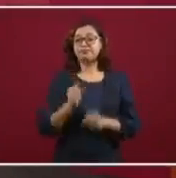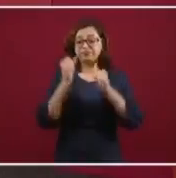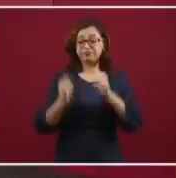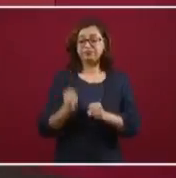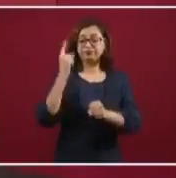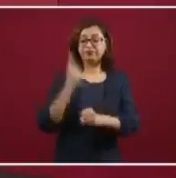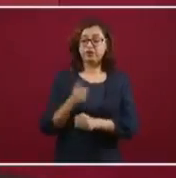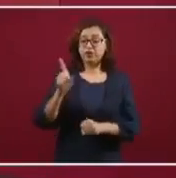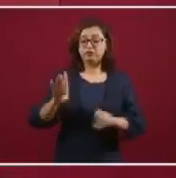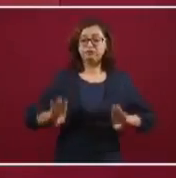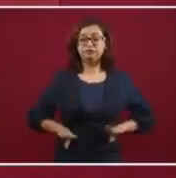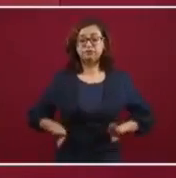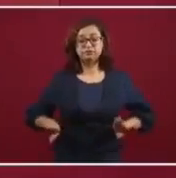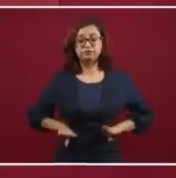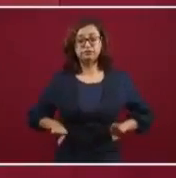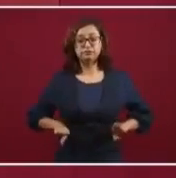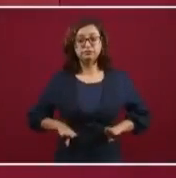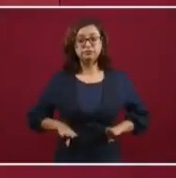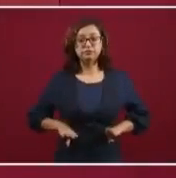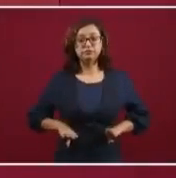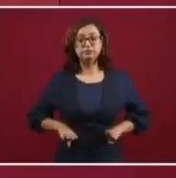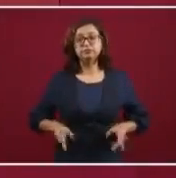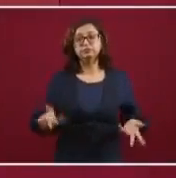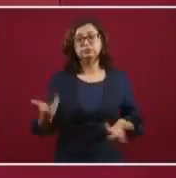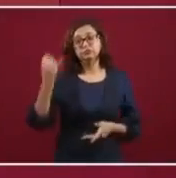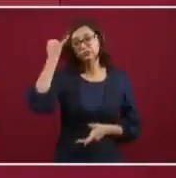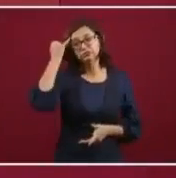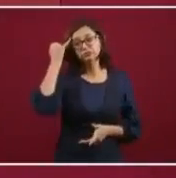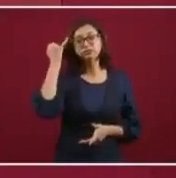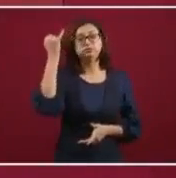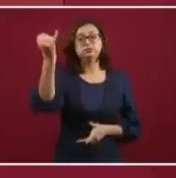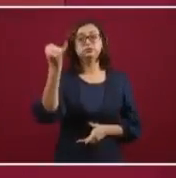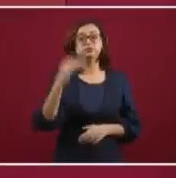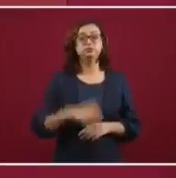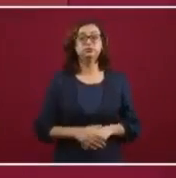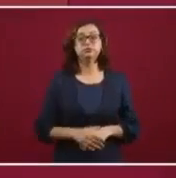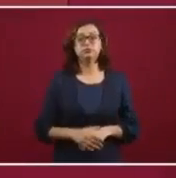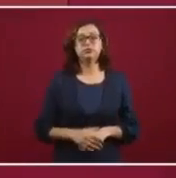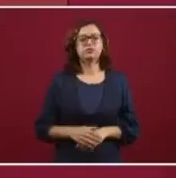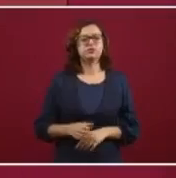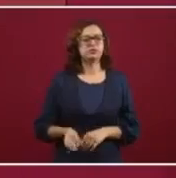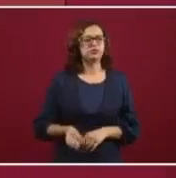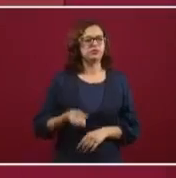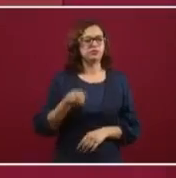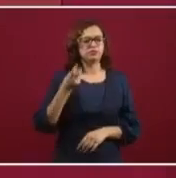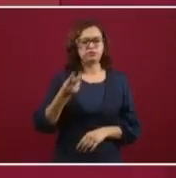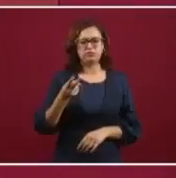imagínense, después de dos, tres sexenios, de más